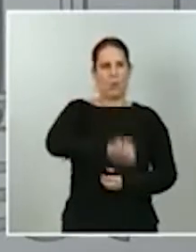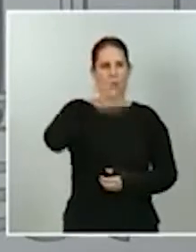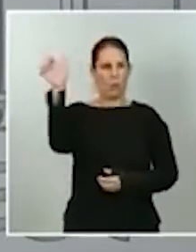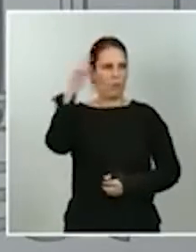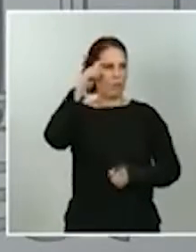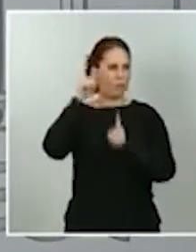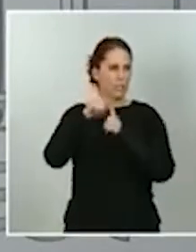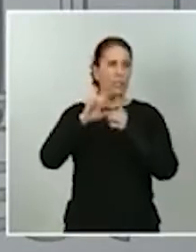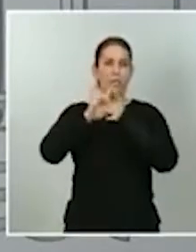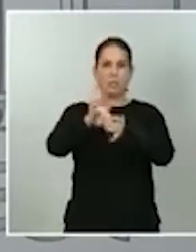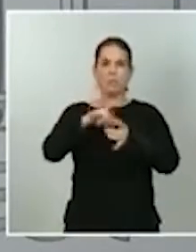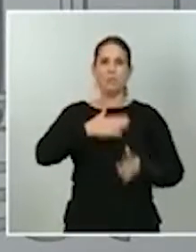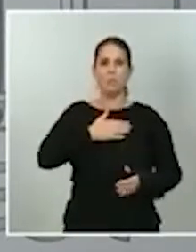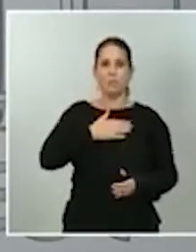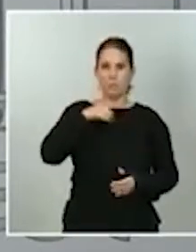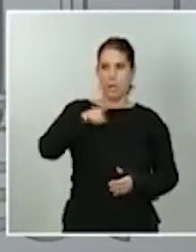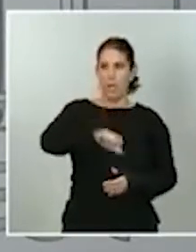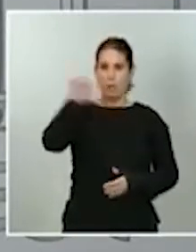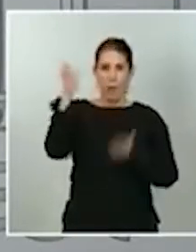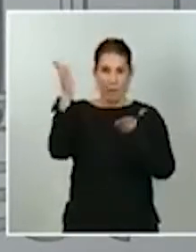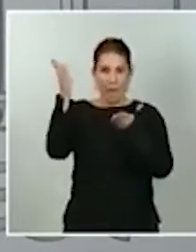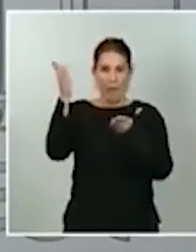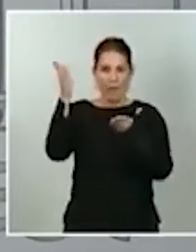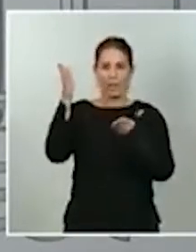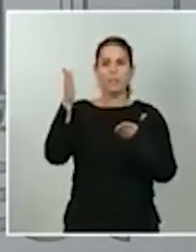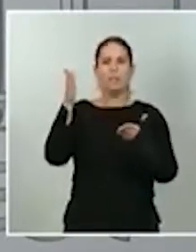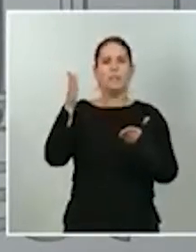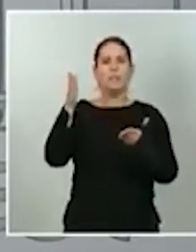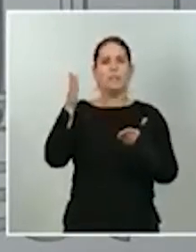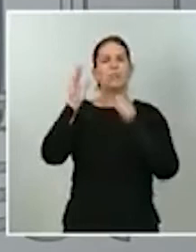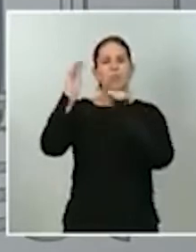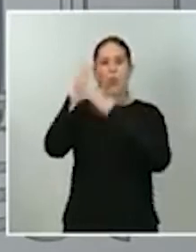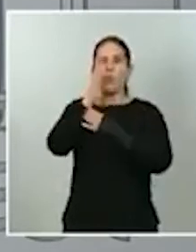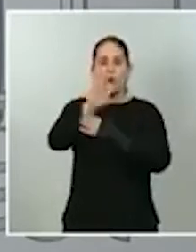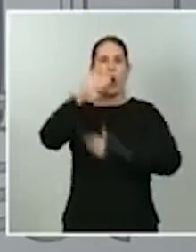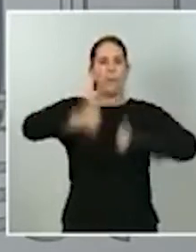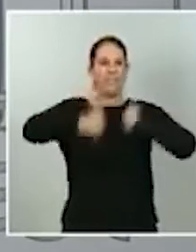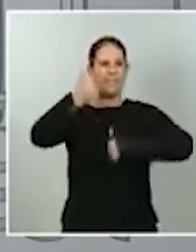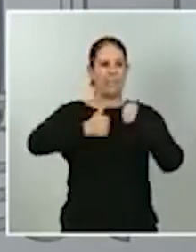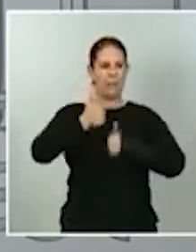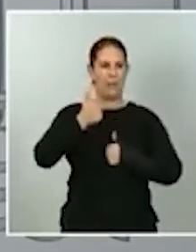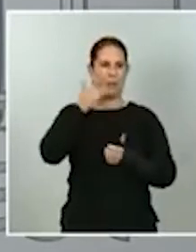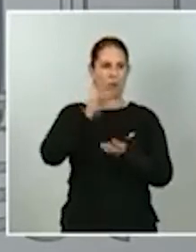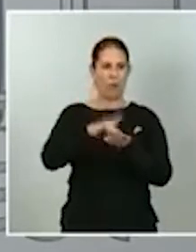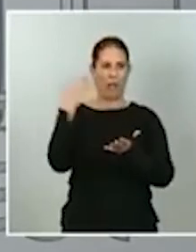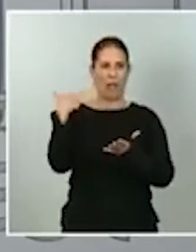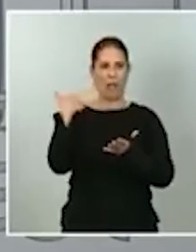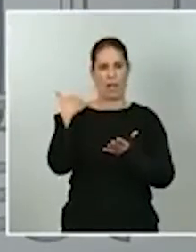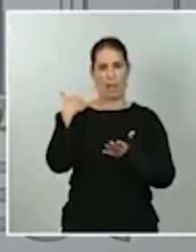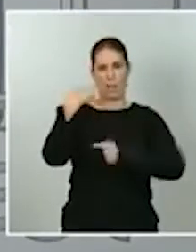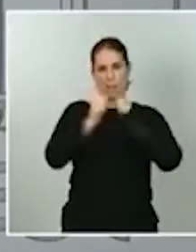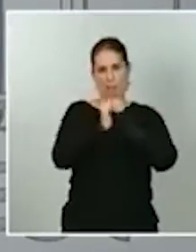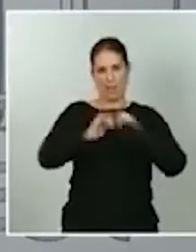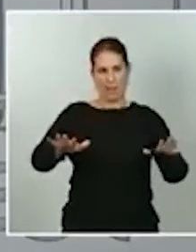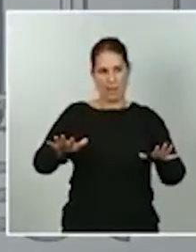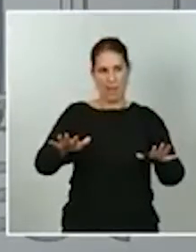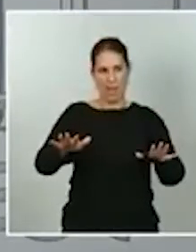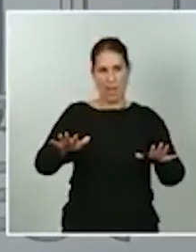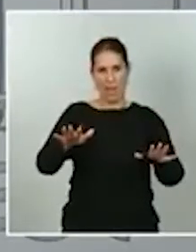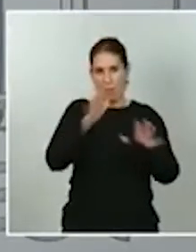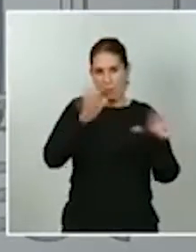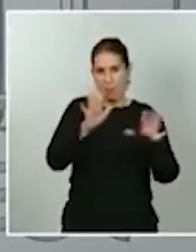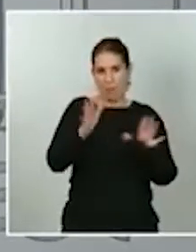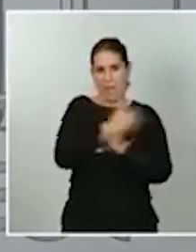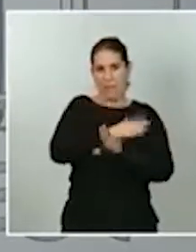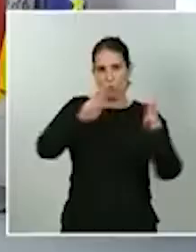sea capaz de tener una posición competitiva después de atravesar esta pandemia que no tiene precedentes